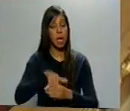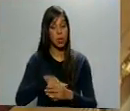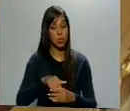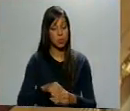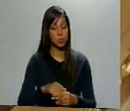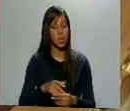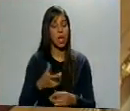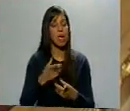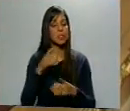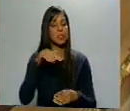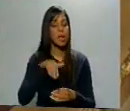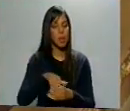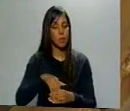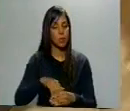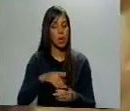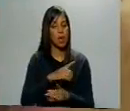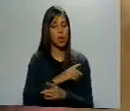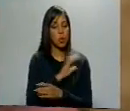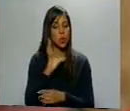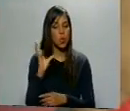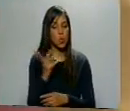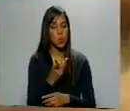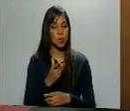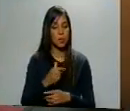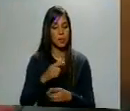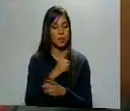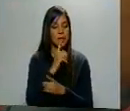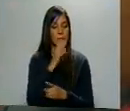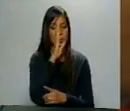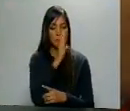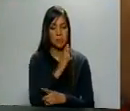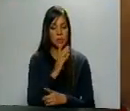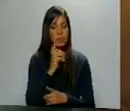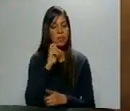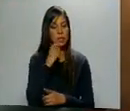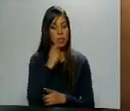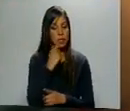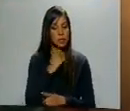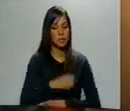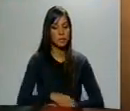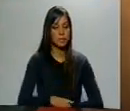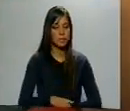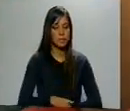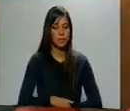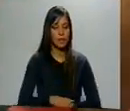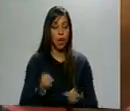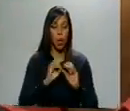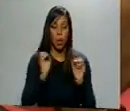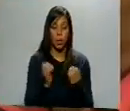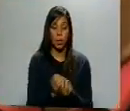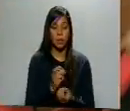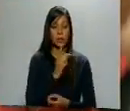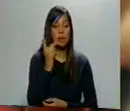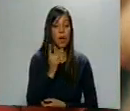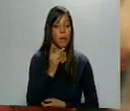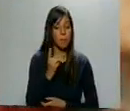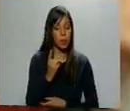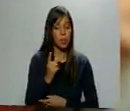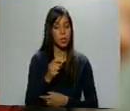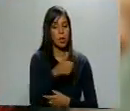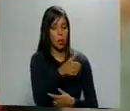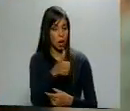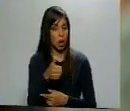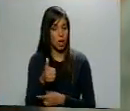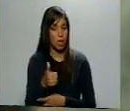mediante elecciones universales, directas y secretas. Considerando que las organizaciones con fines políticos